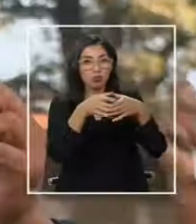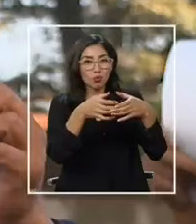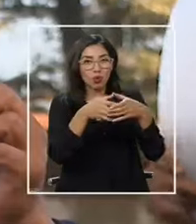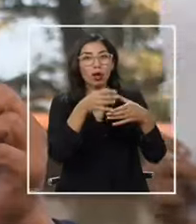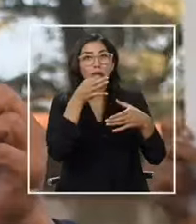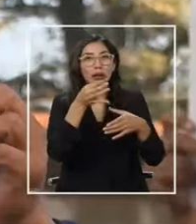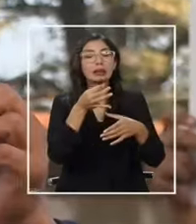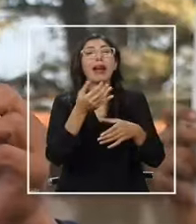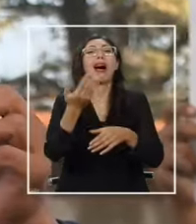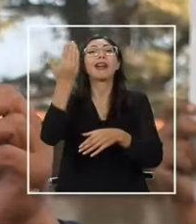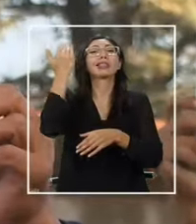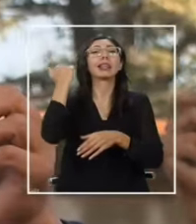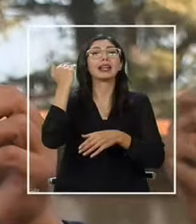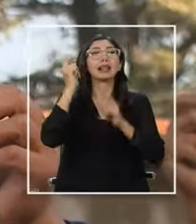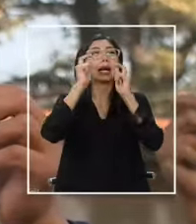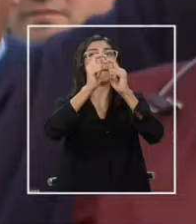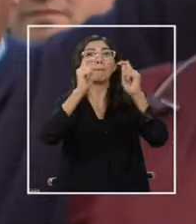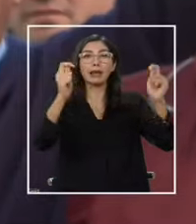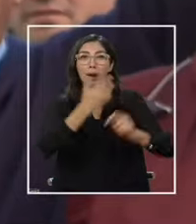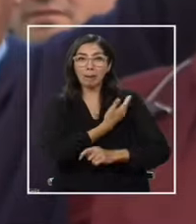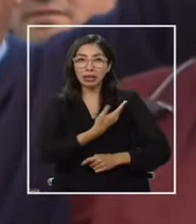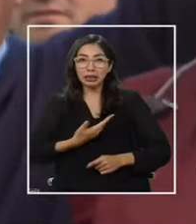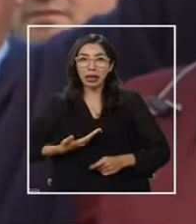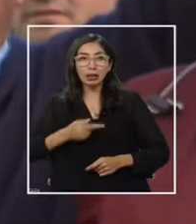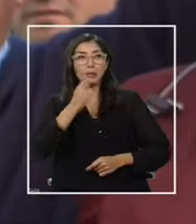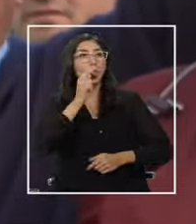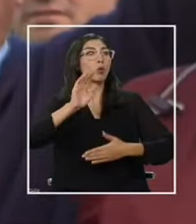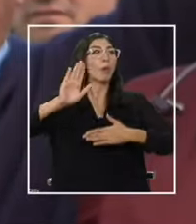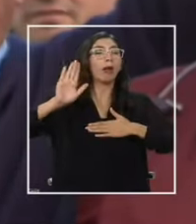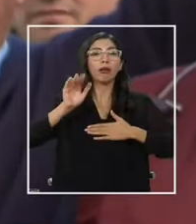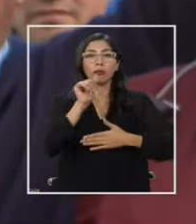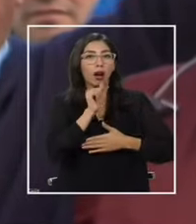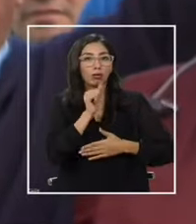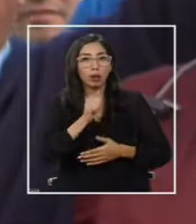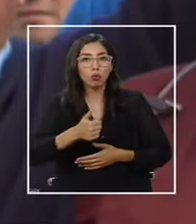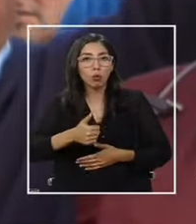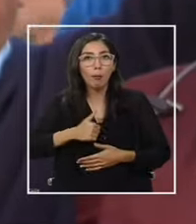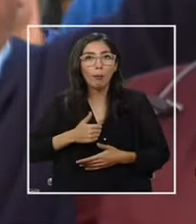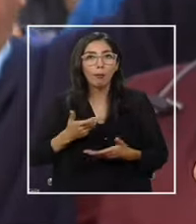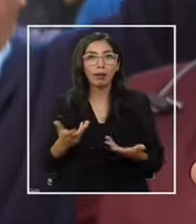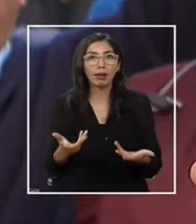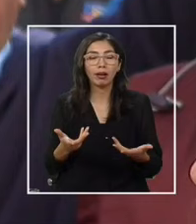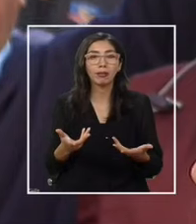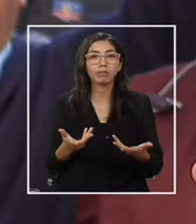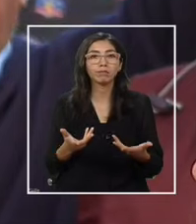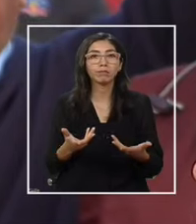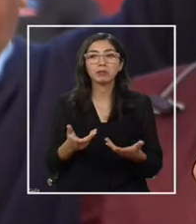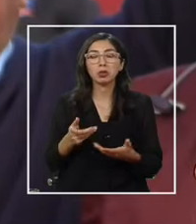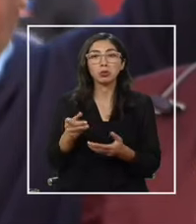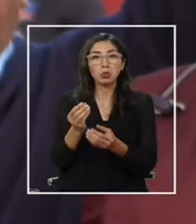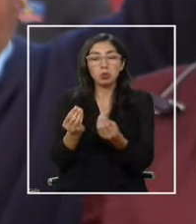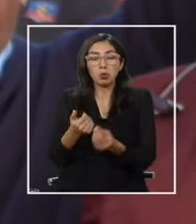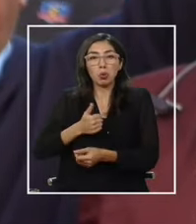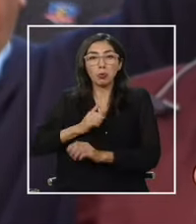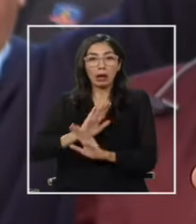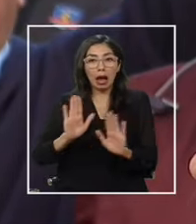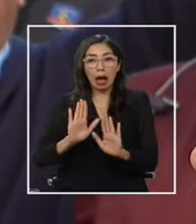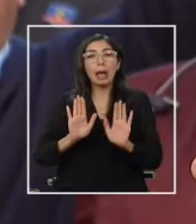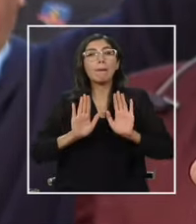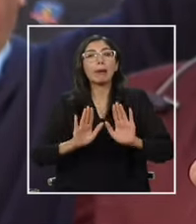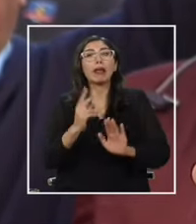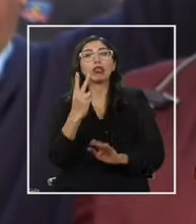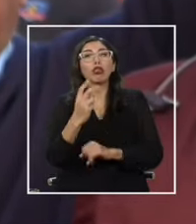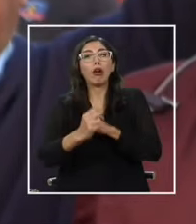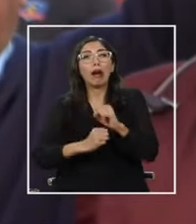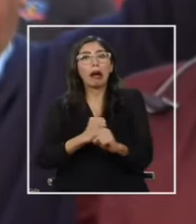presidencial que está pendiente. Establecía que iba a devolver una parte del impuesto específico a los taxis colectivos de todo Chile. Eso no ha ocurrido, hemos esperado 2 años que esto